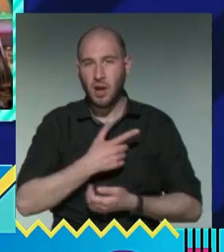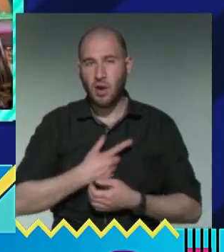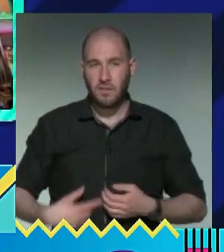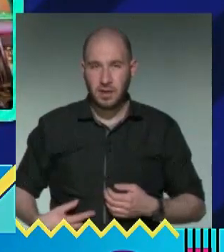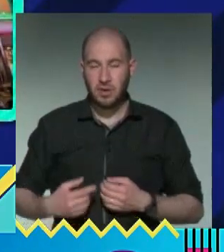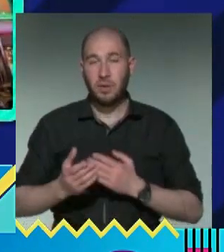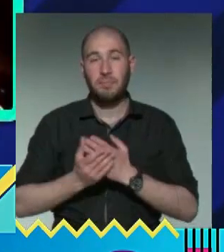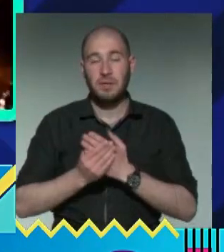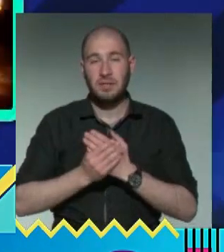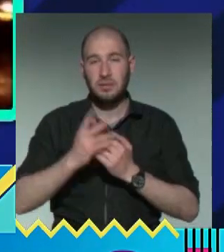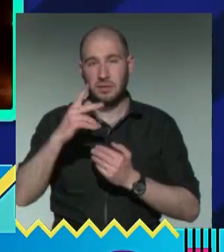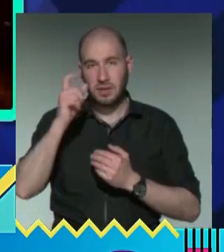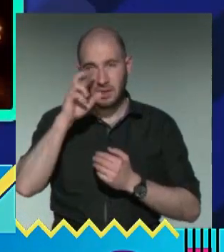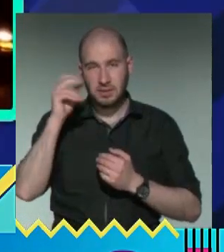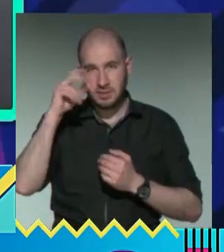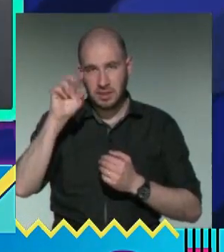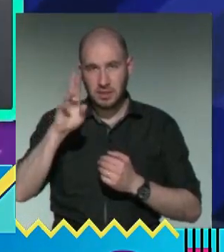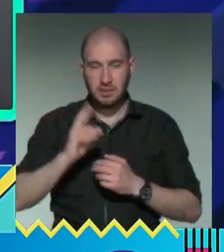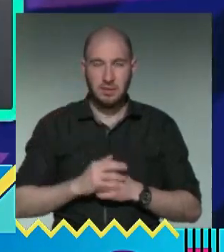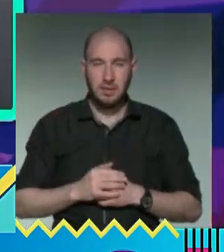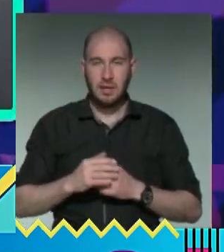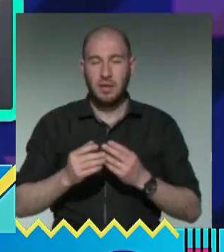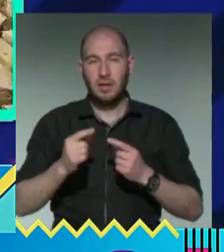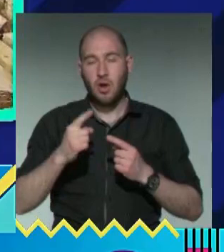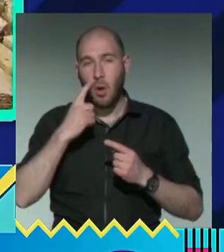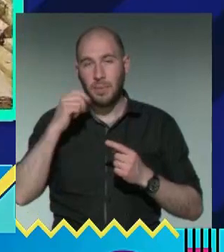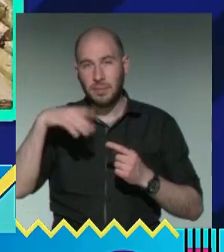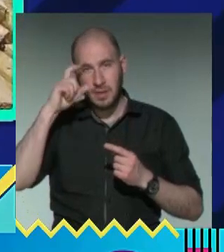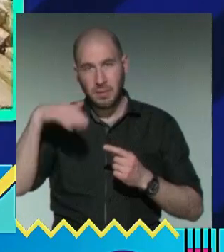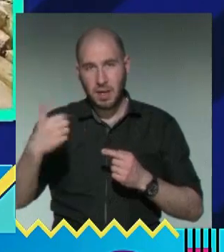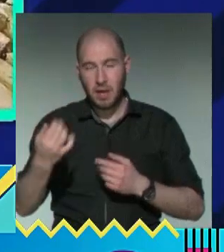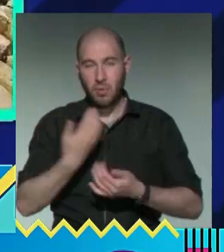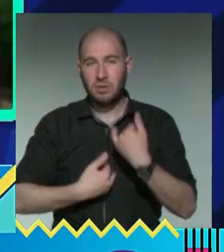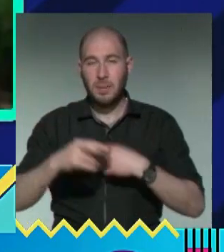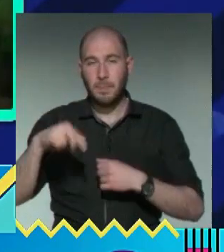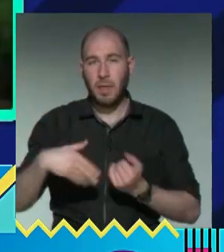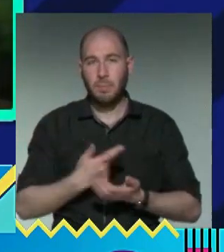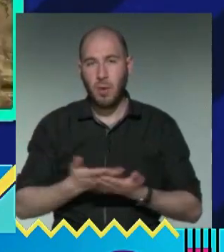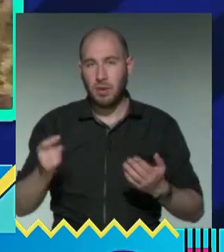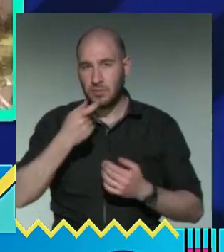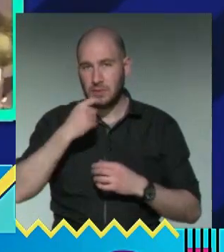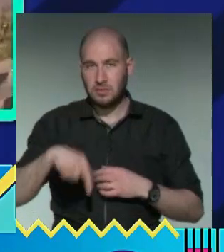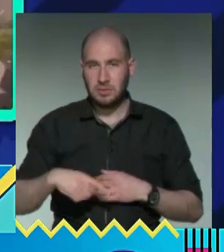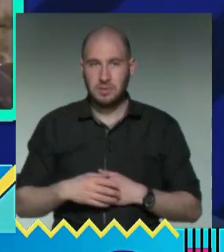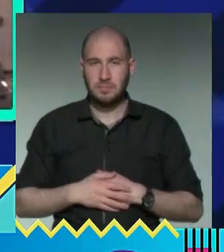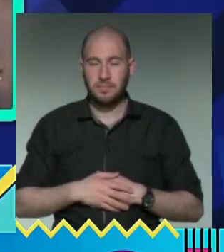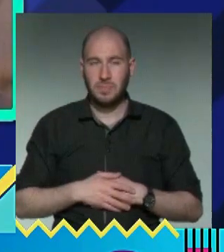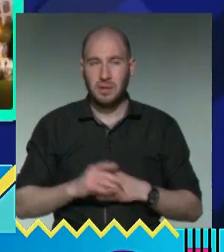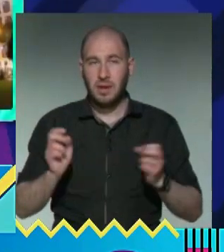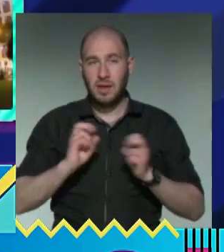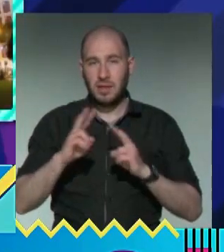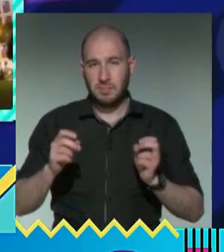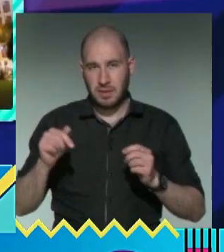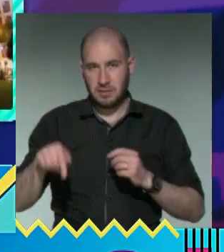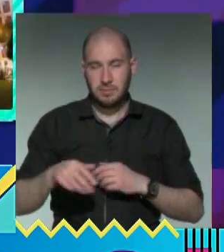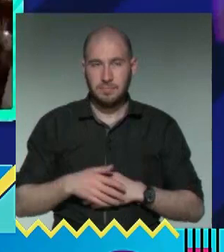estar el ministro Kirchner, el doctor Mema, que nos van a explicar acerca de la política pública provincial con respecto a esta